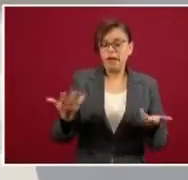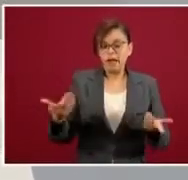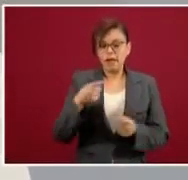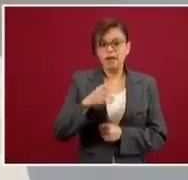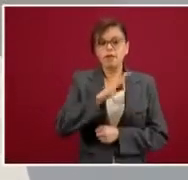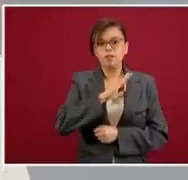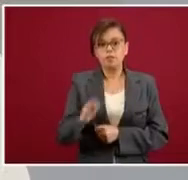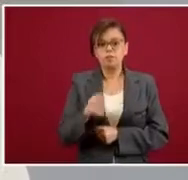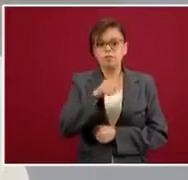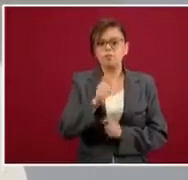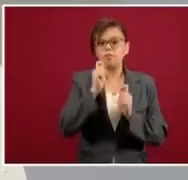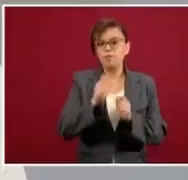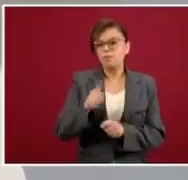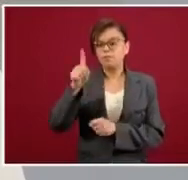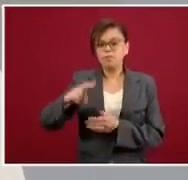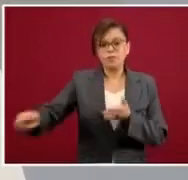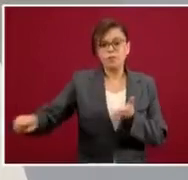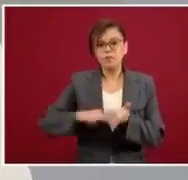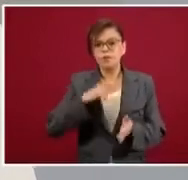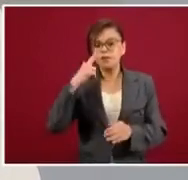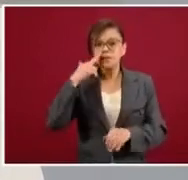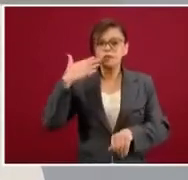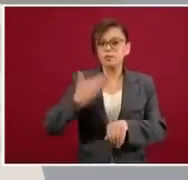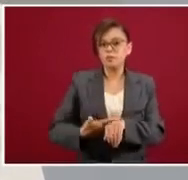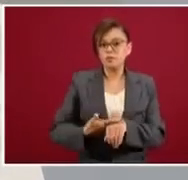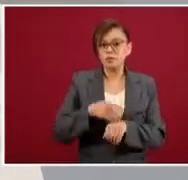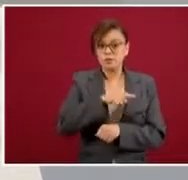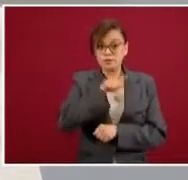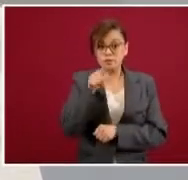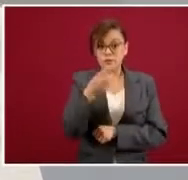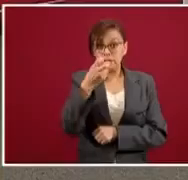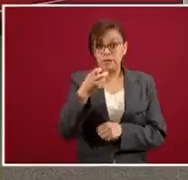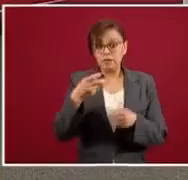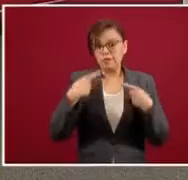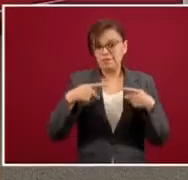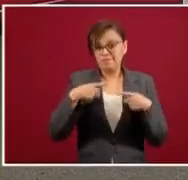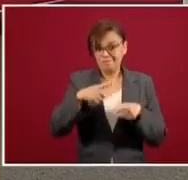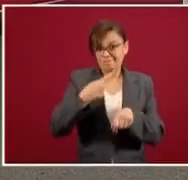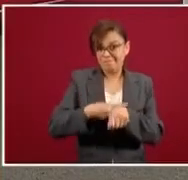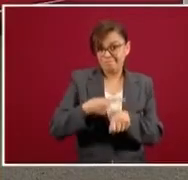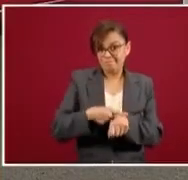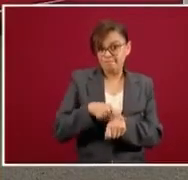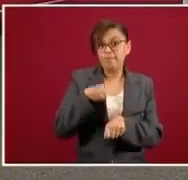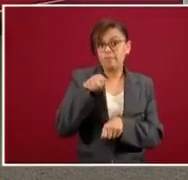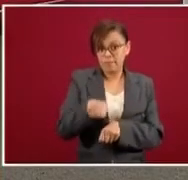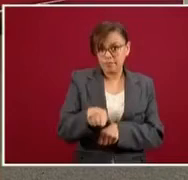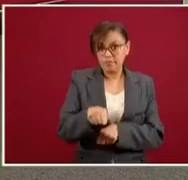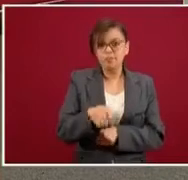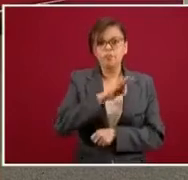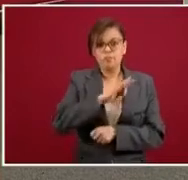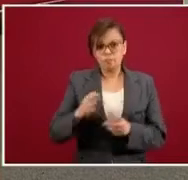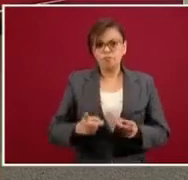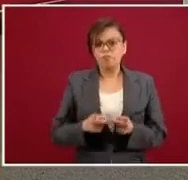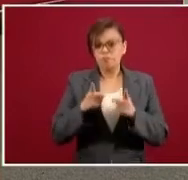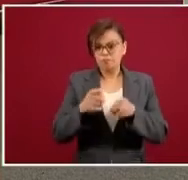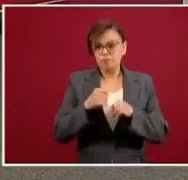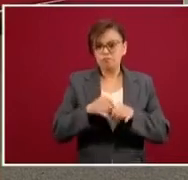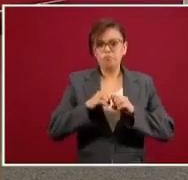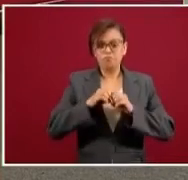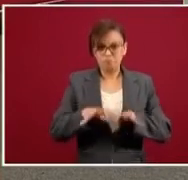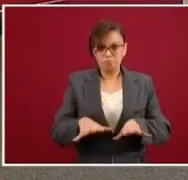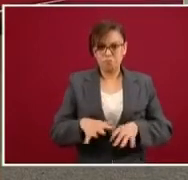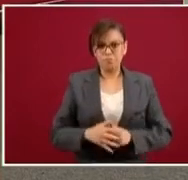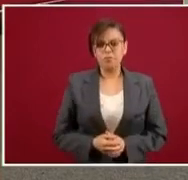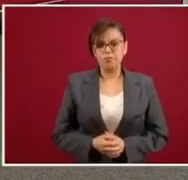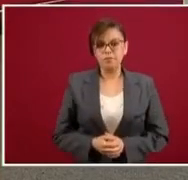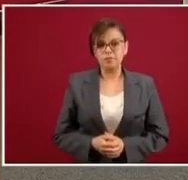quien ha firmado como responsable legal de la persona enferma. Y esta información debe ocurrir de manera